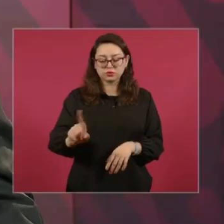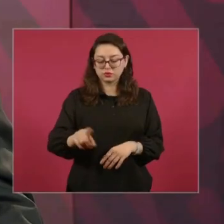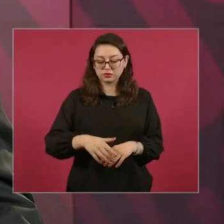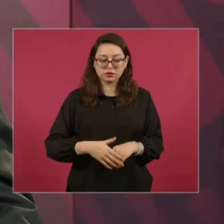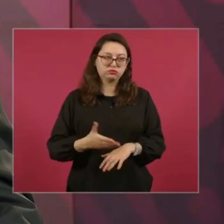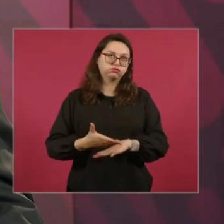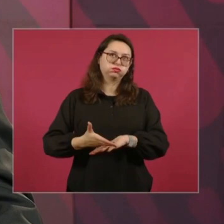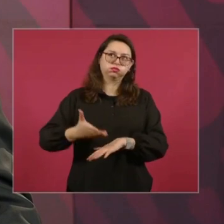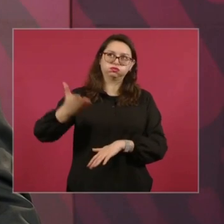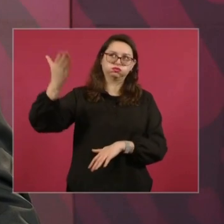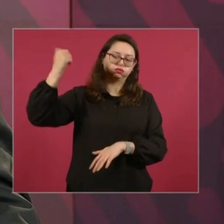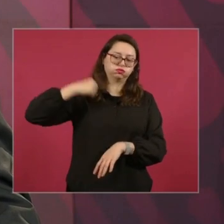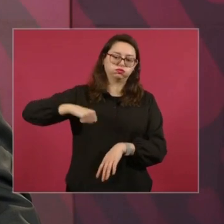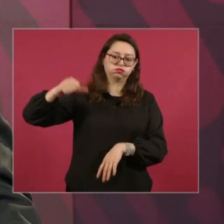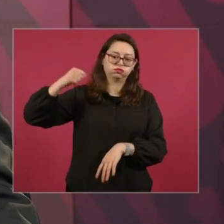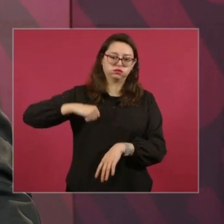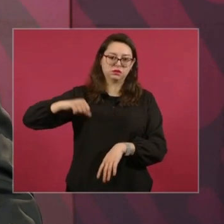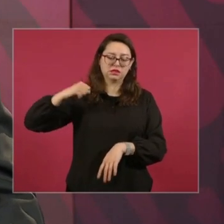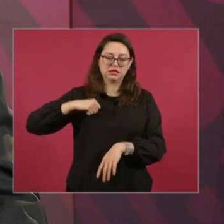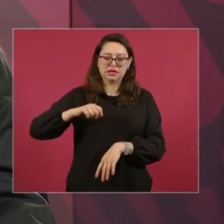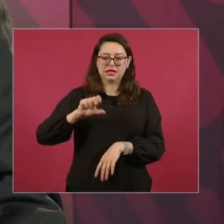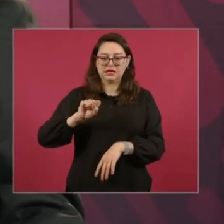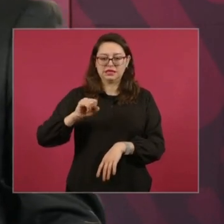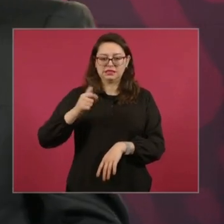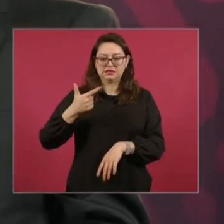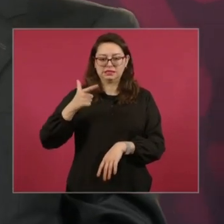Esto fue a mediados del siglo XIX,